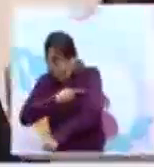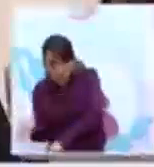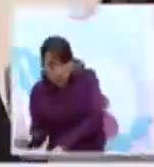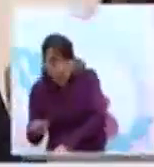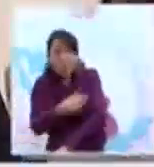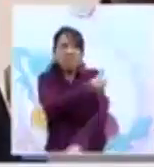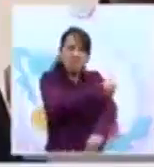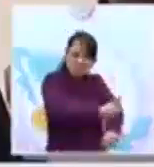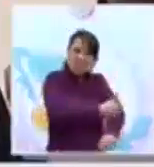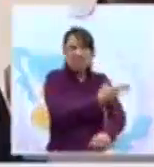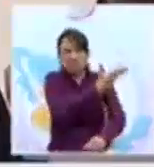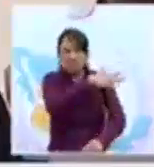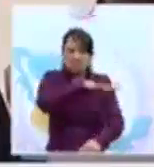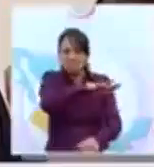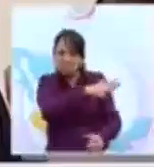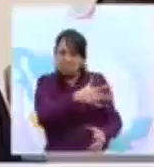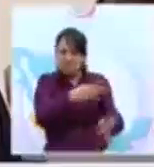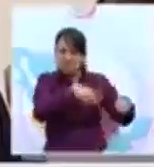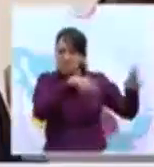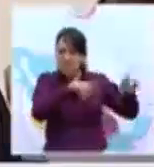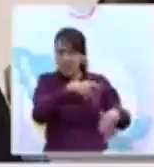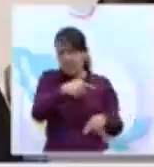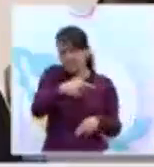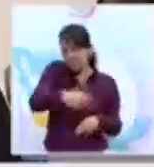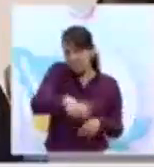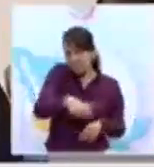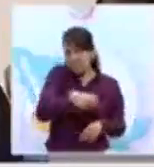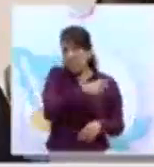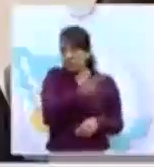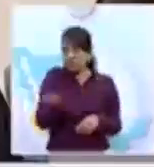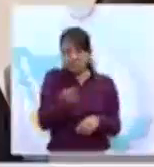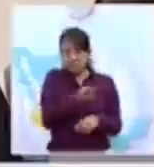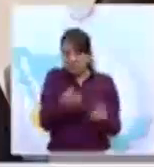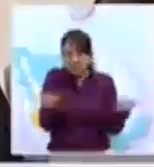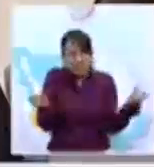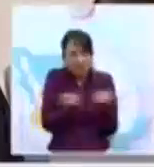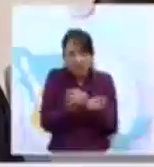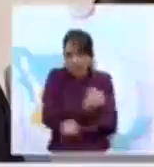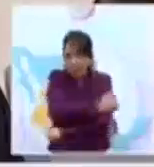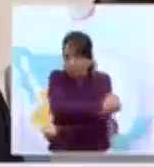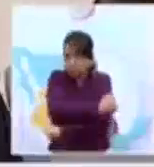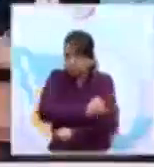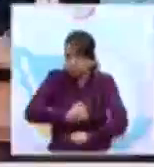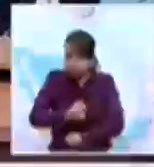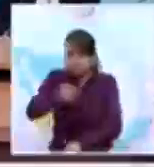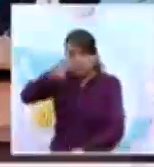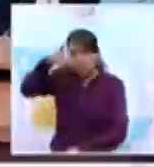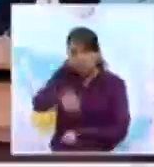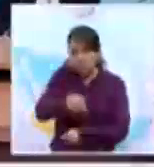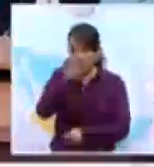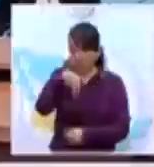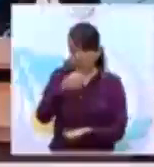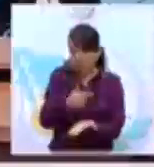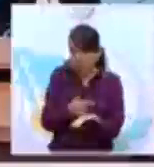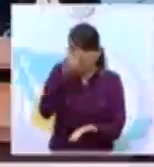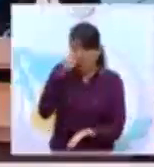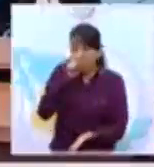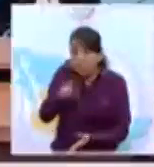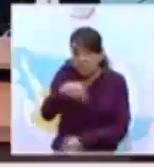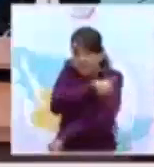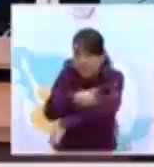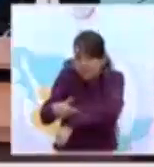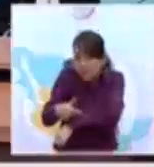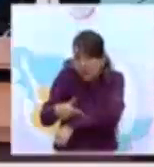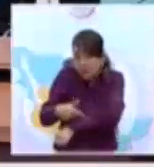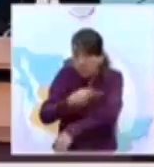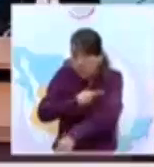Es decir, logramos ya que las familias pobres se estén desarrollando daños gravísimos a la salud